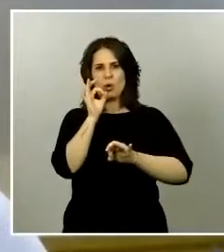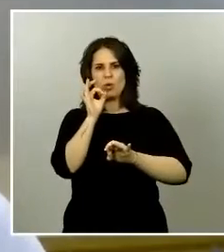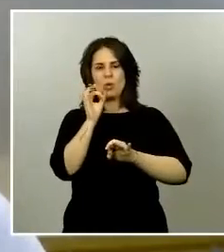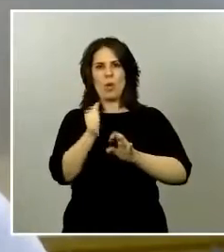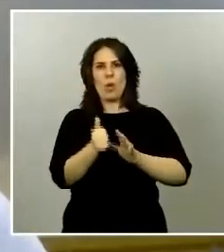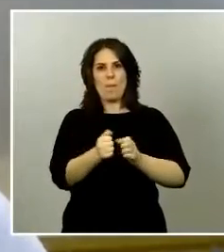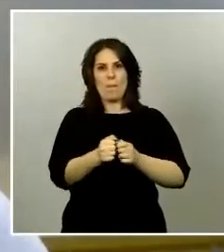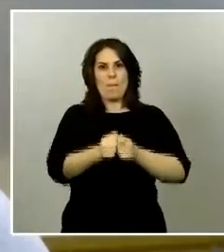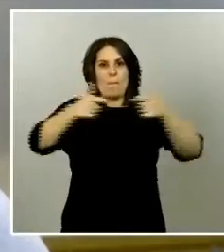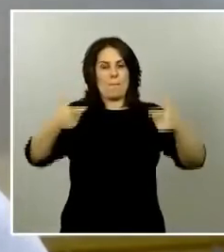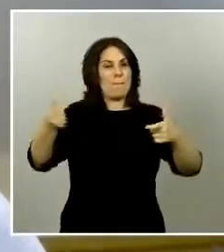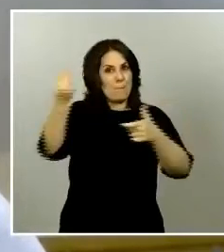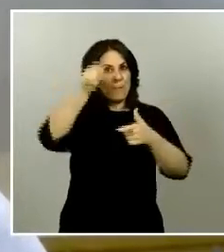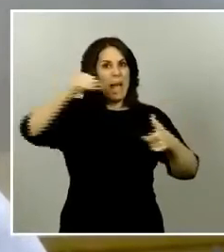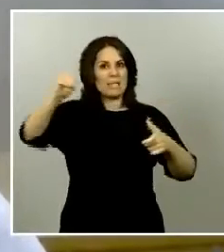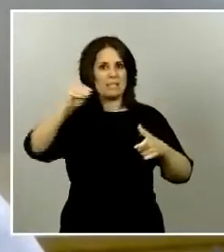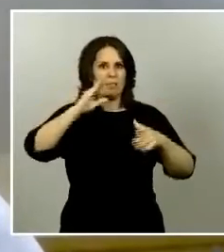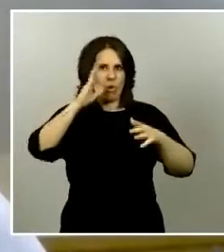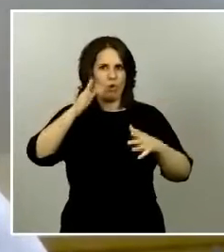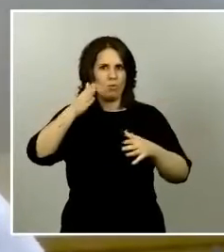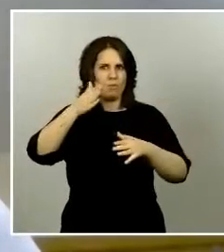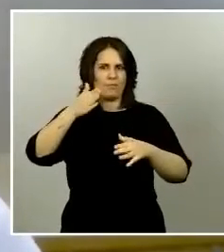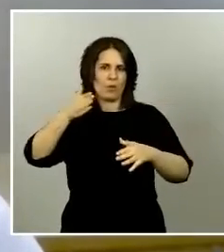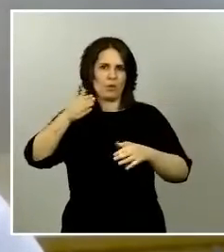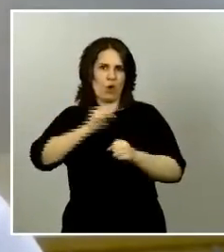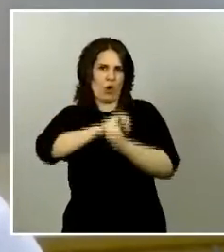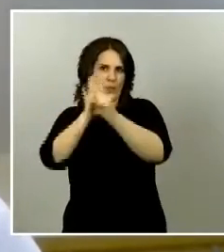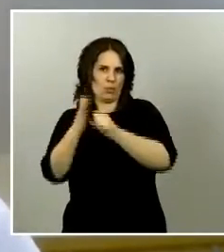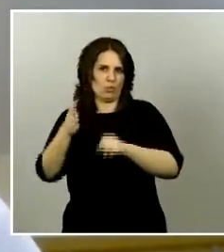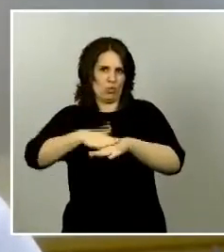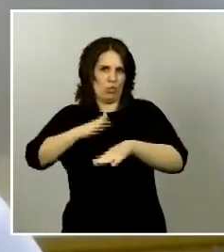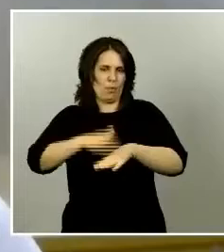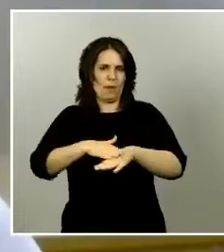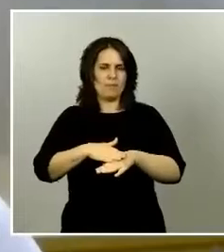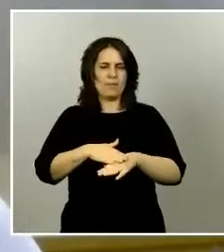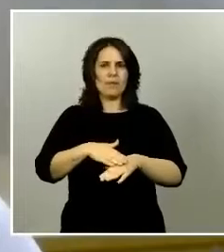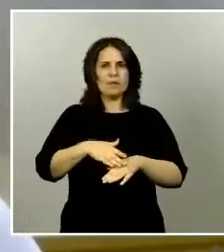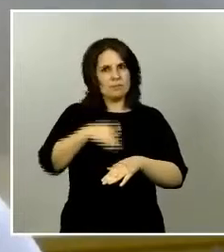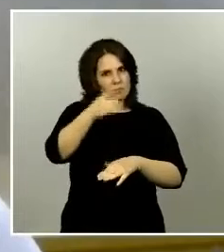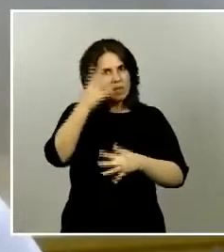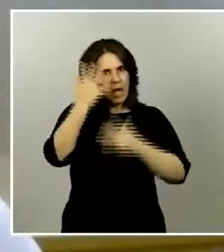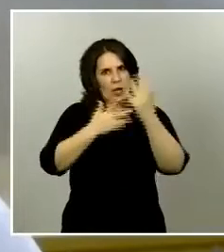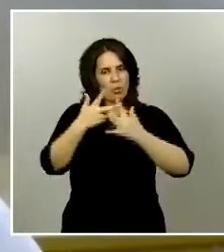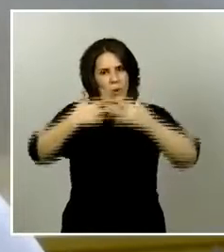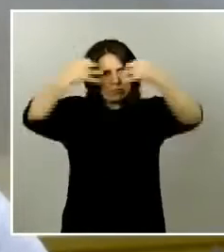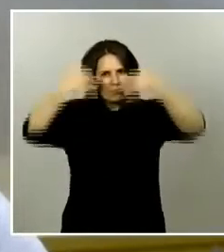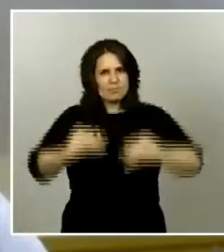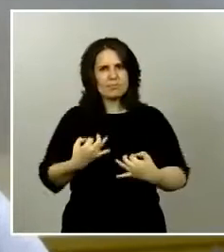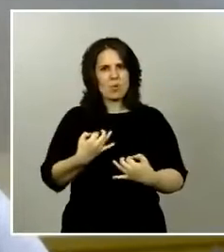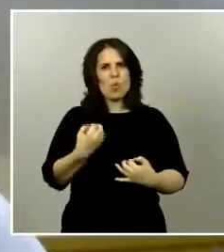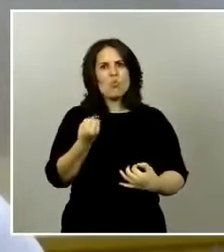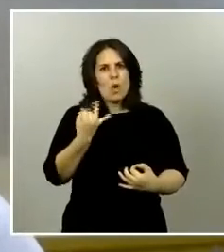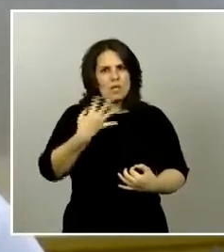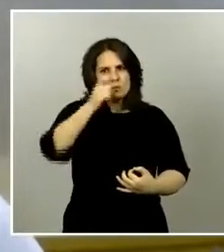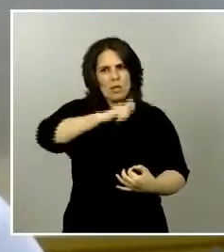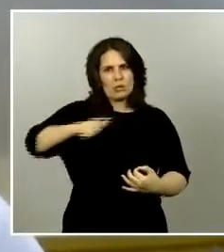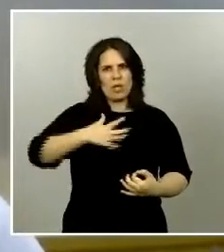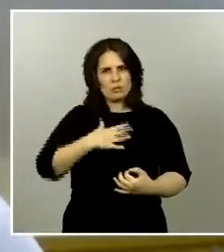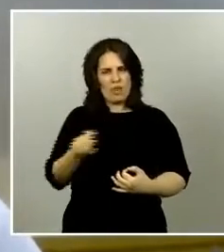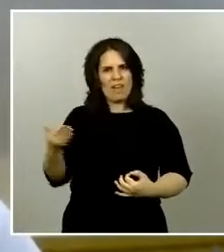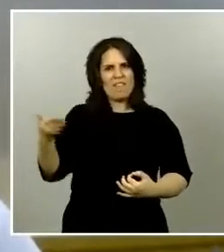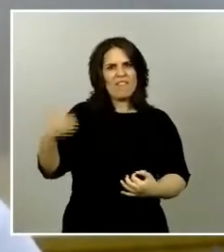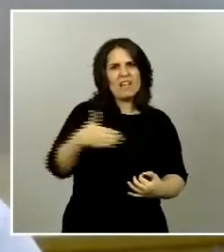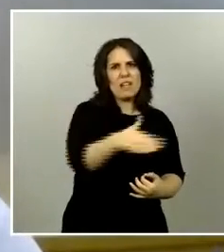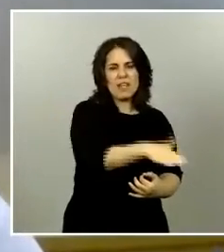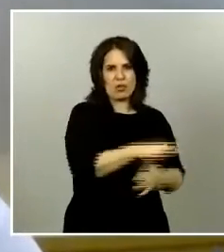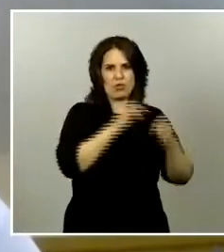registros civiles hasta un 75% más de muertos por coronavirus. ¿Existe algún cálculo aproximado de cuántas personas pueden